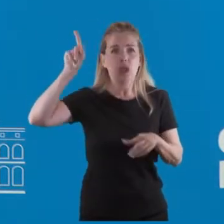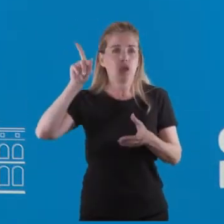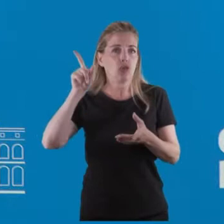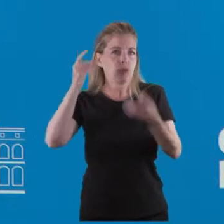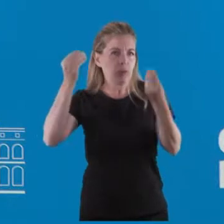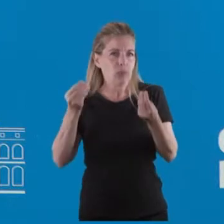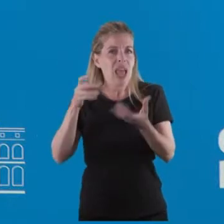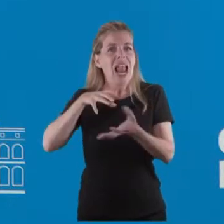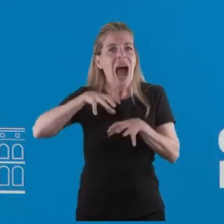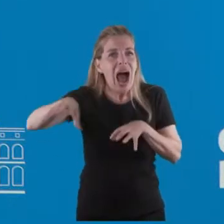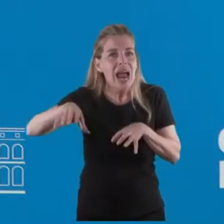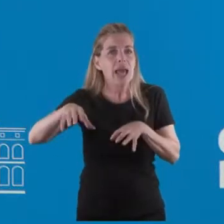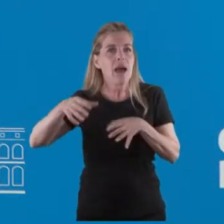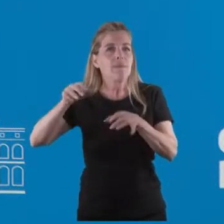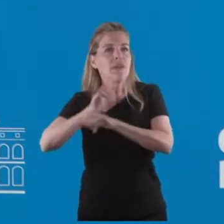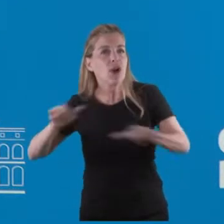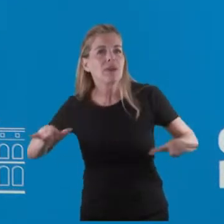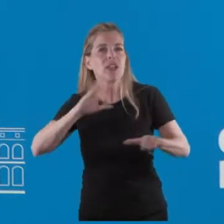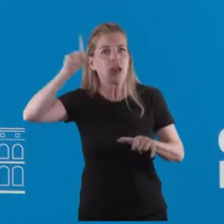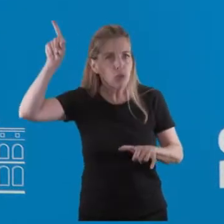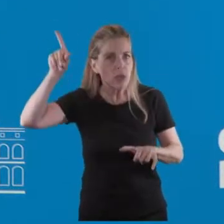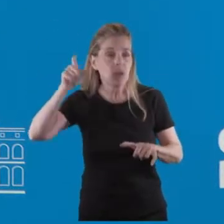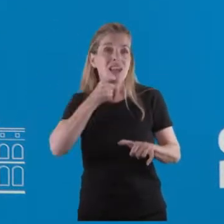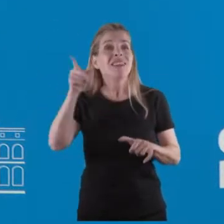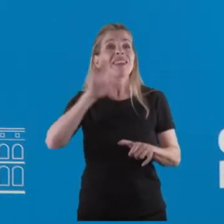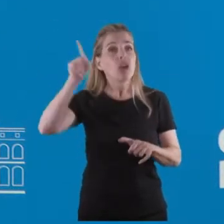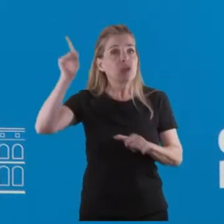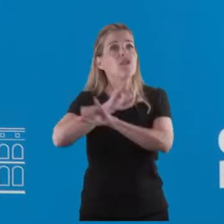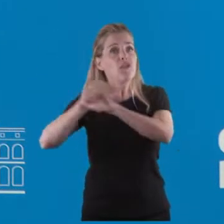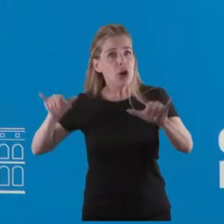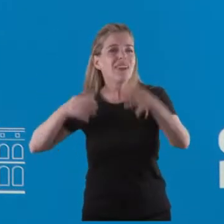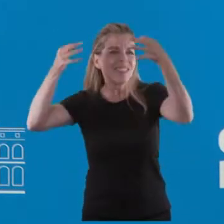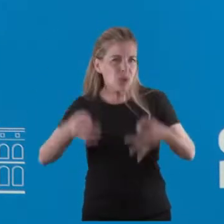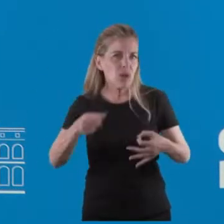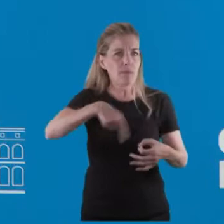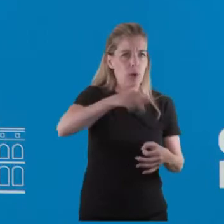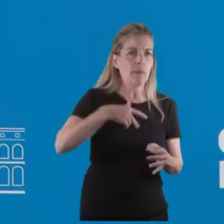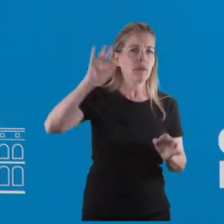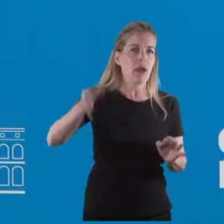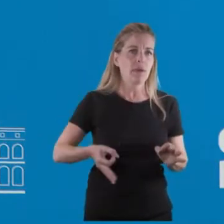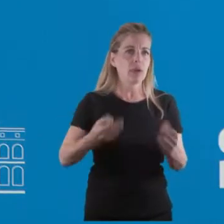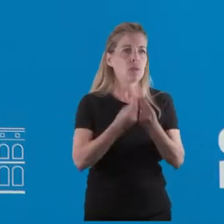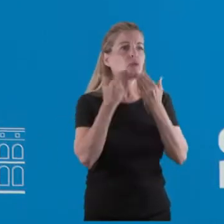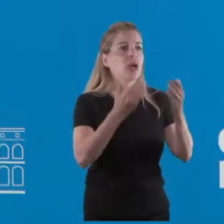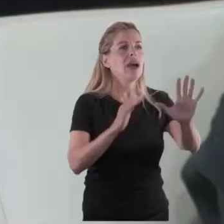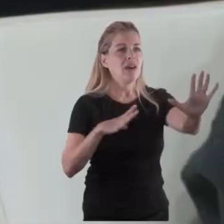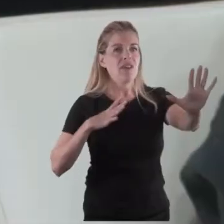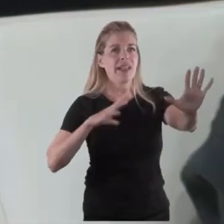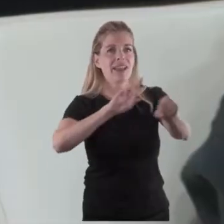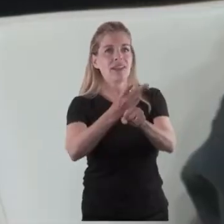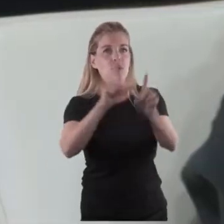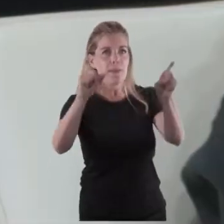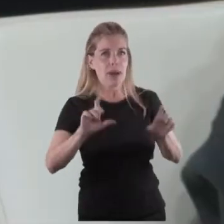eeuu cuando tiene que expresarse se expresa no se preocupen que nos vamos a enterar seguramente si tiene algo que decir muchas gracias si hay alguna pregunta el ministro